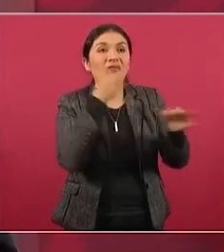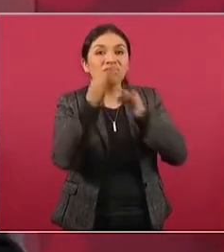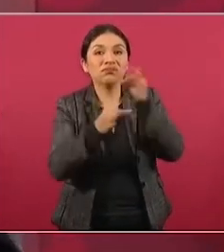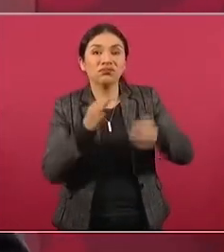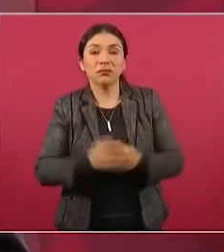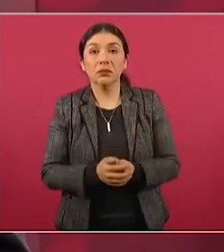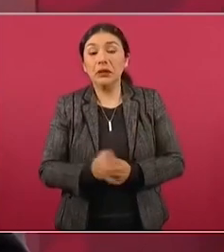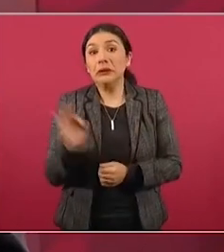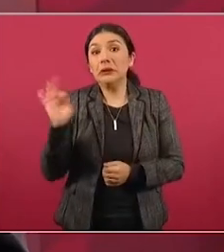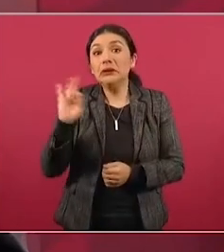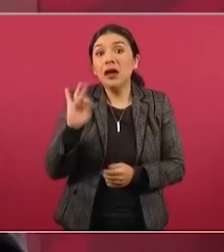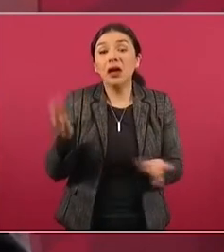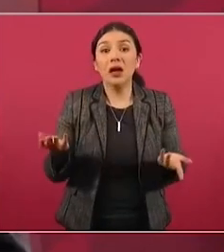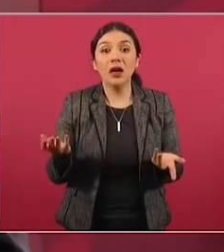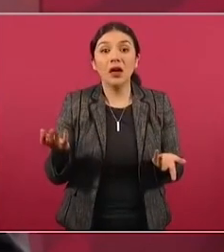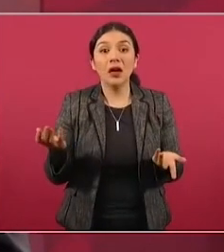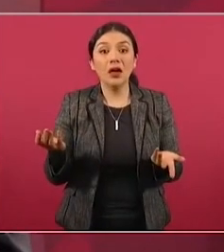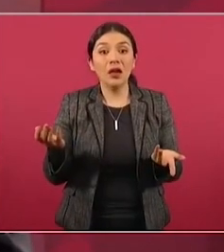Si no hay